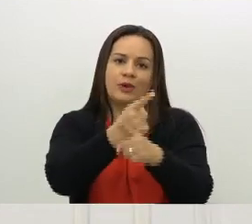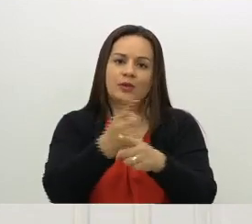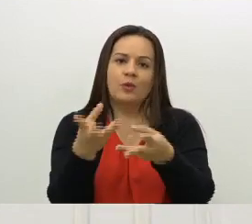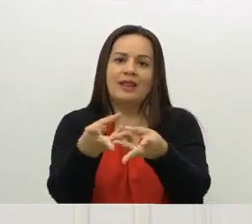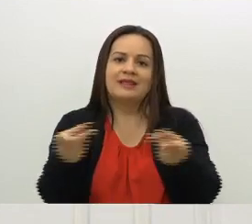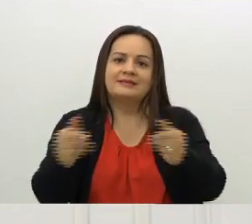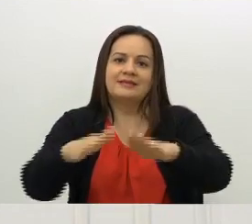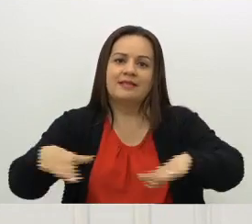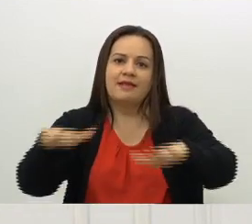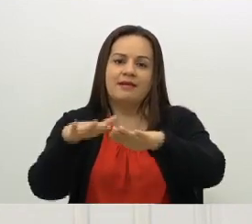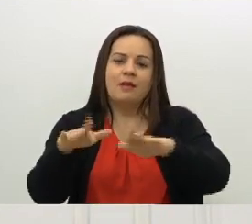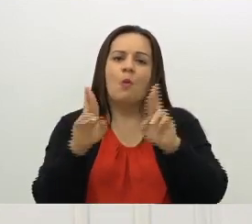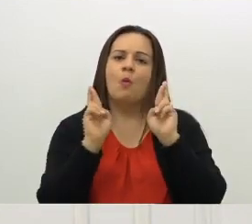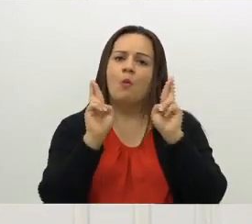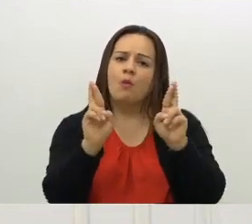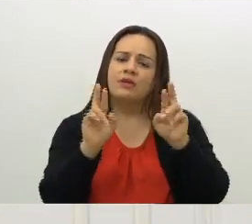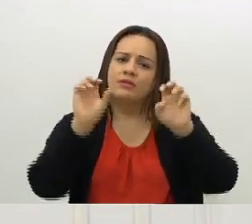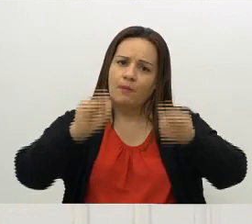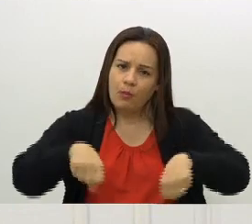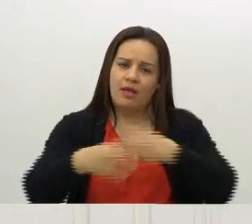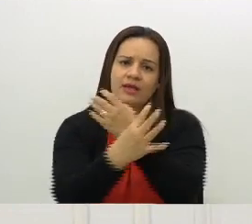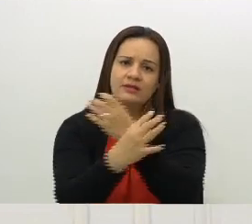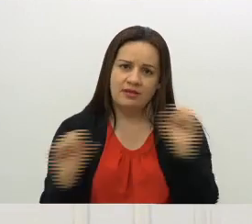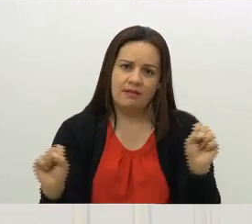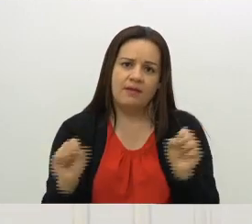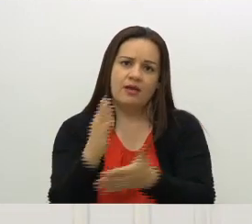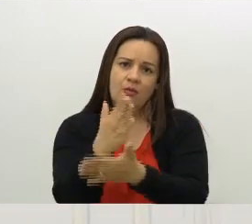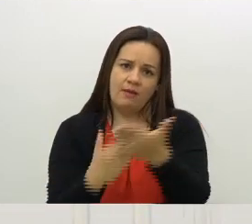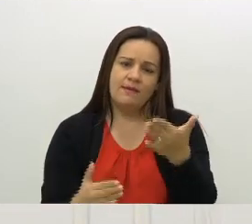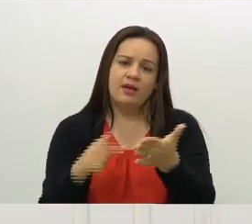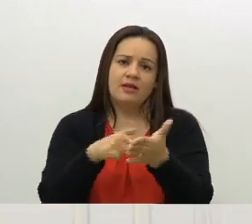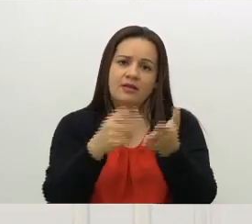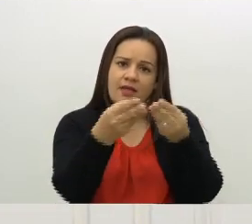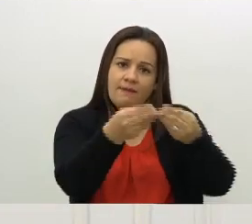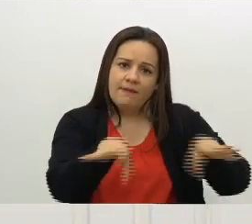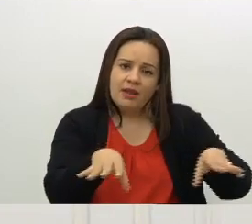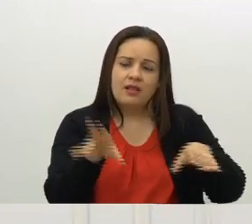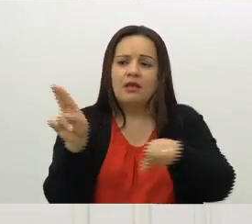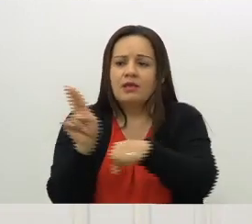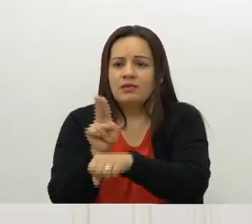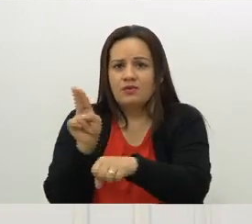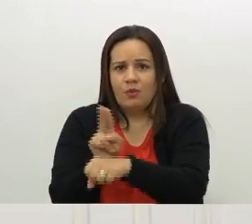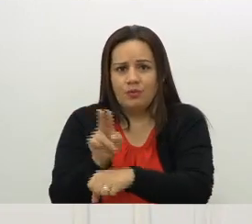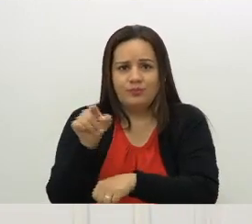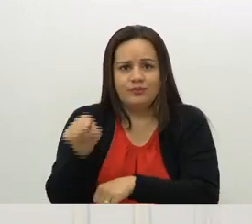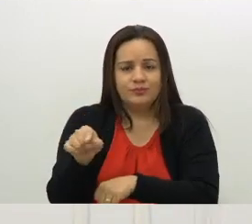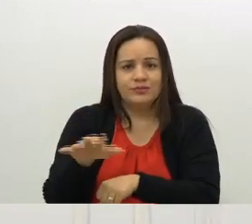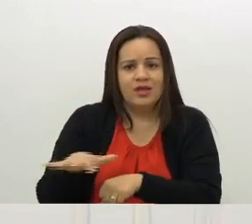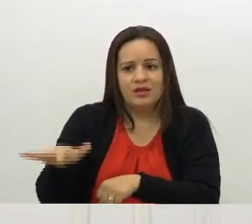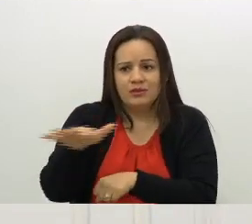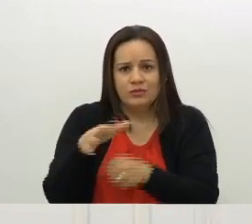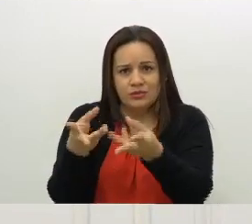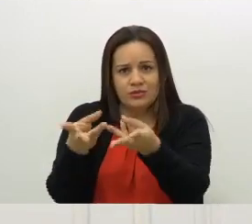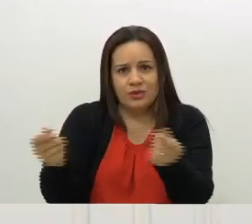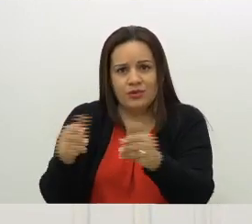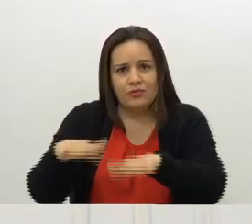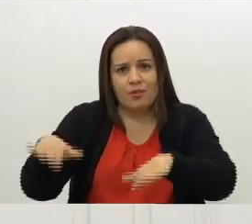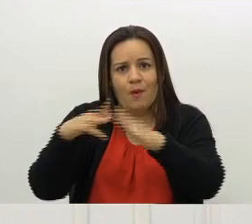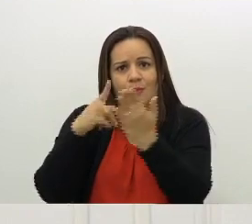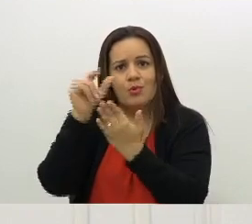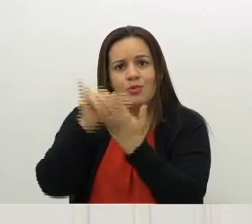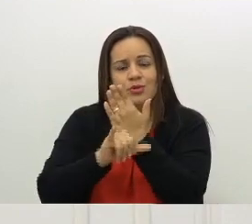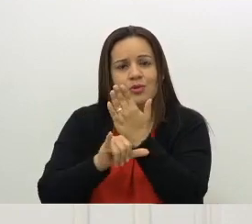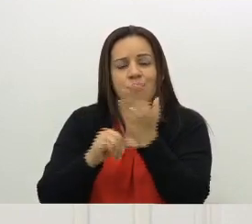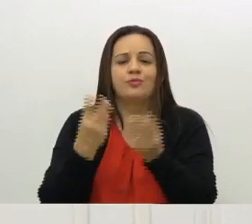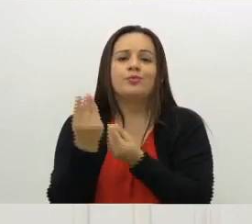pueda recuperar, ojalá una parte de esa pérdida, que se utilicen esos terrenos en proyectos